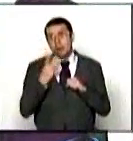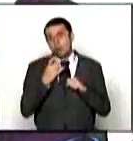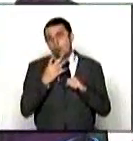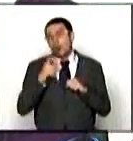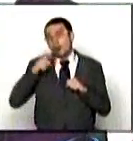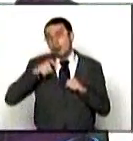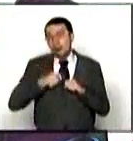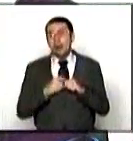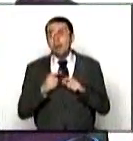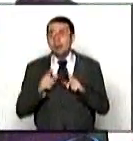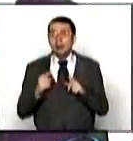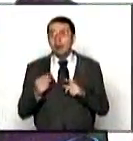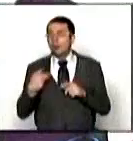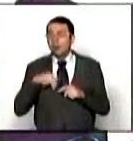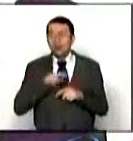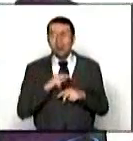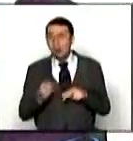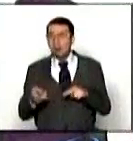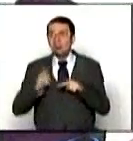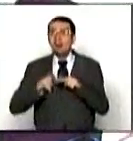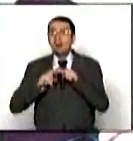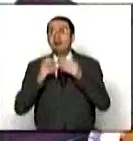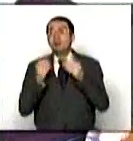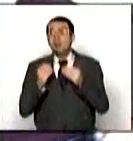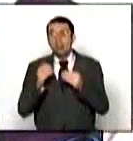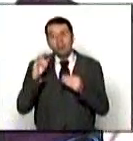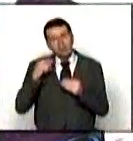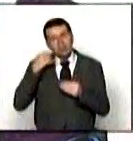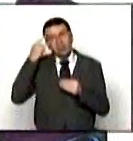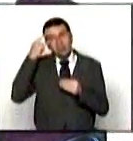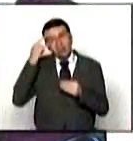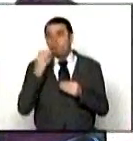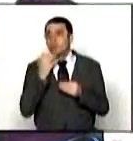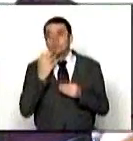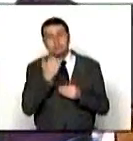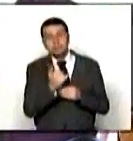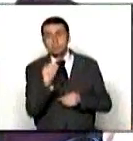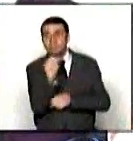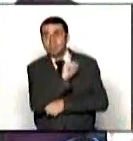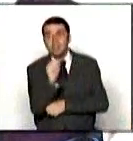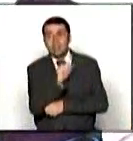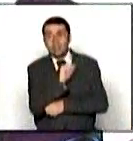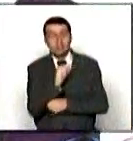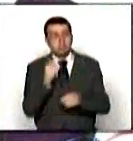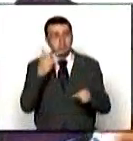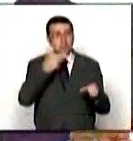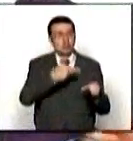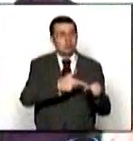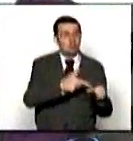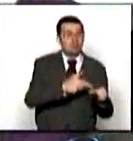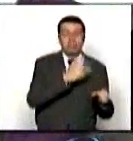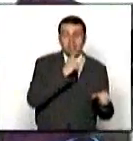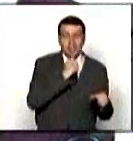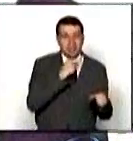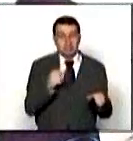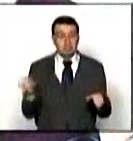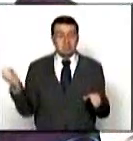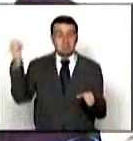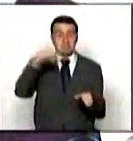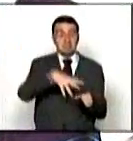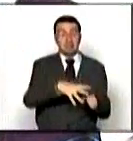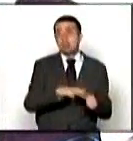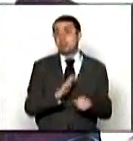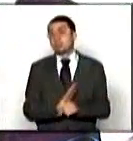nosotros damos una carga exagerada, es como tener un carro y meterle, en vez de gasolina, meterle ahí una bomba internamente y ese carro arranca de una